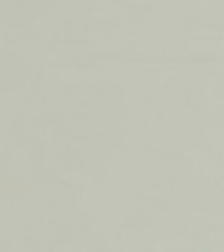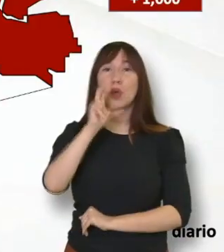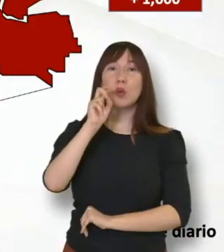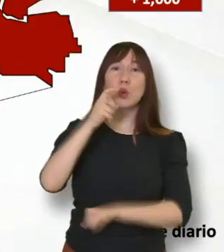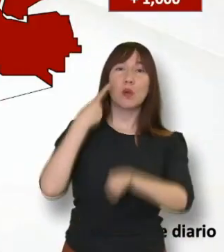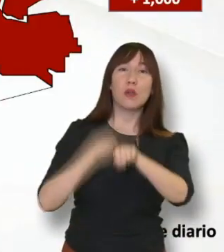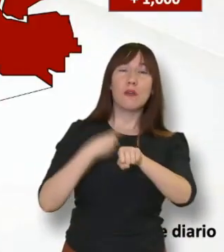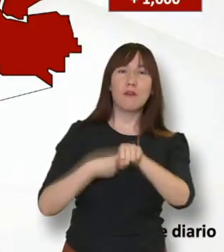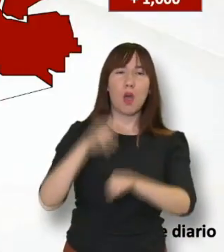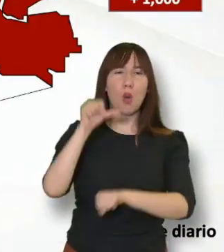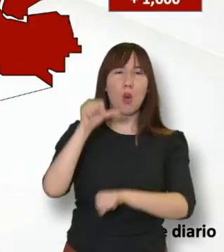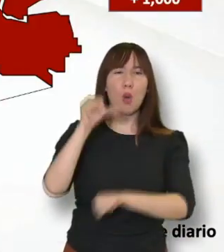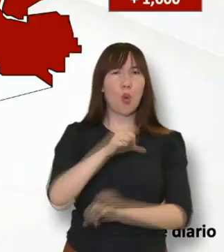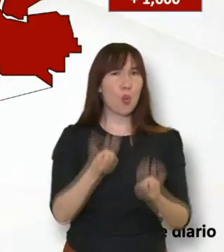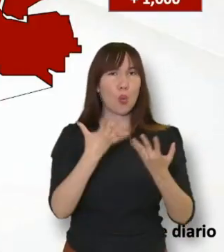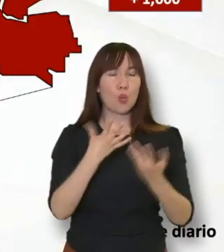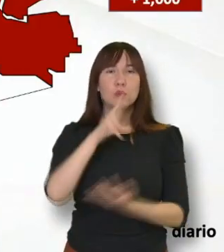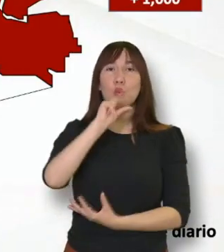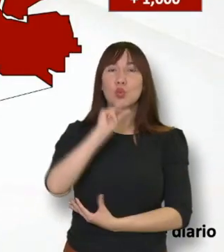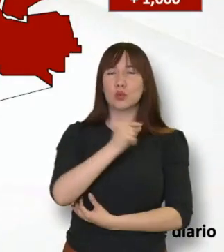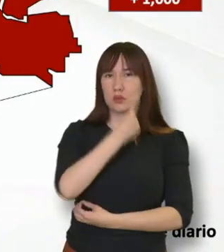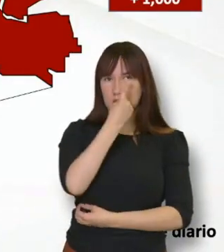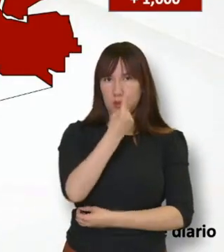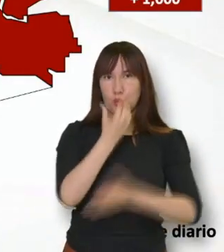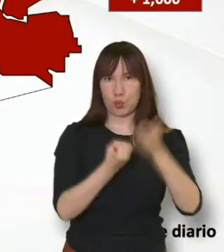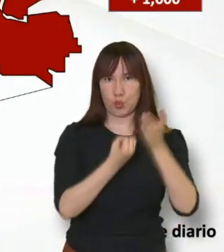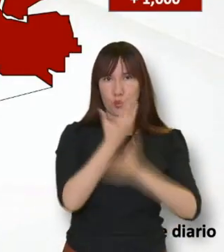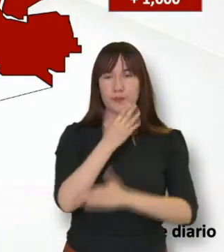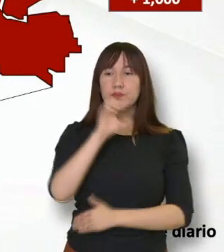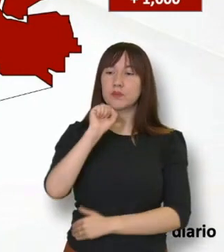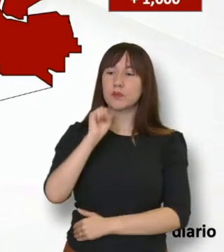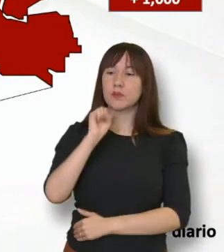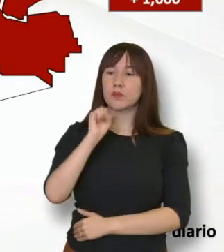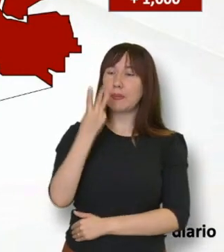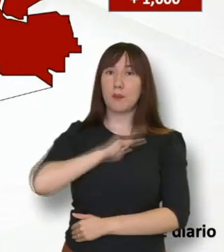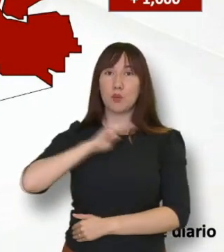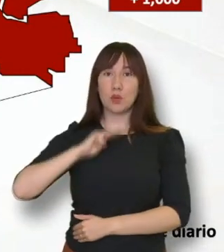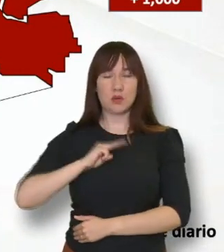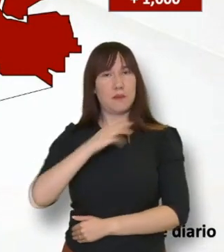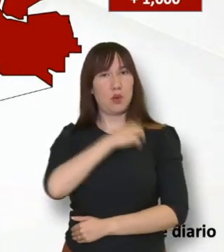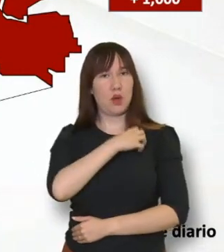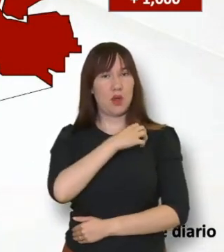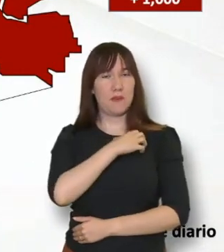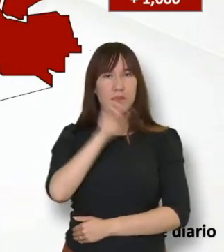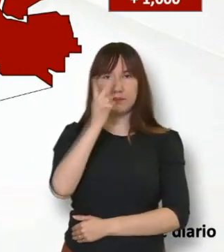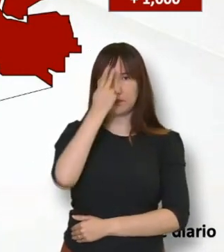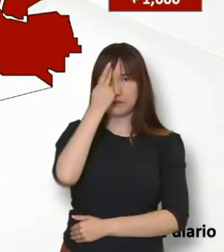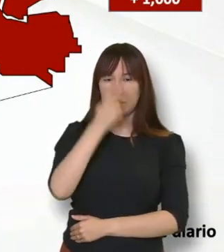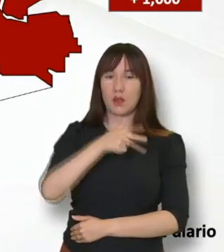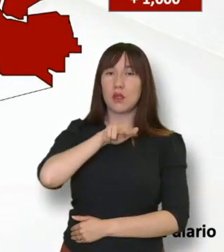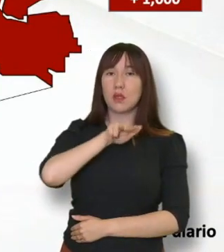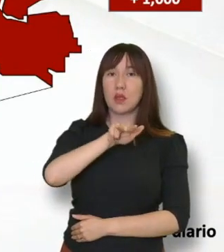esta ocasión son 81 los que se están reportando 63 del municipio de san luís potosí 18 del